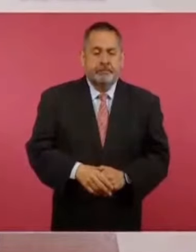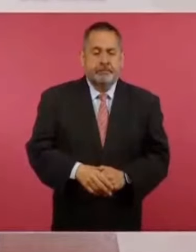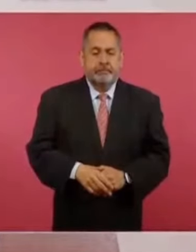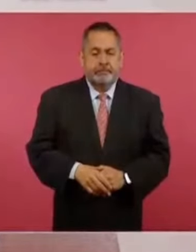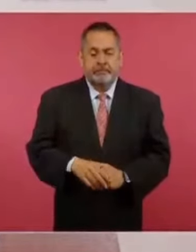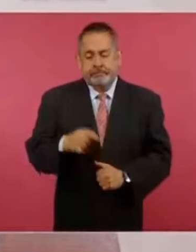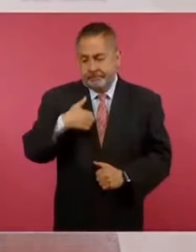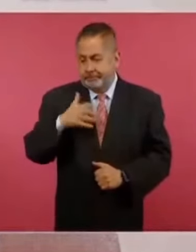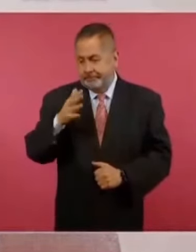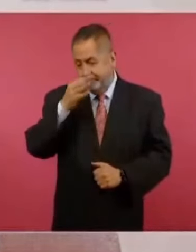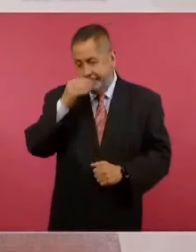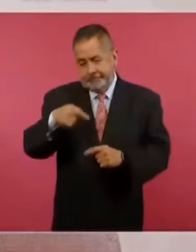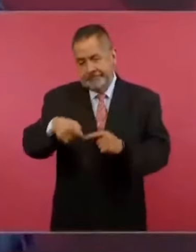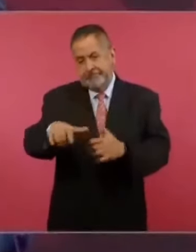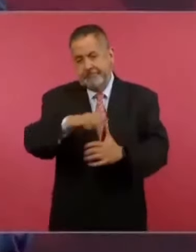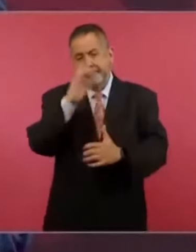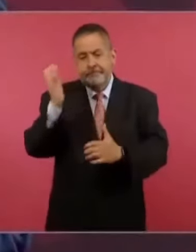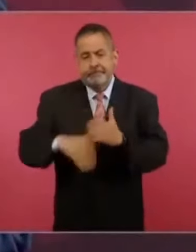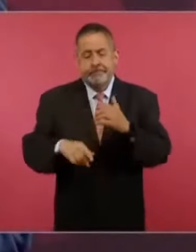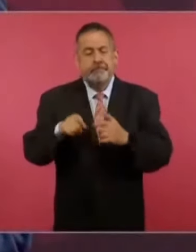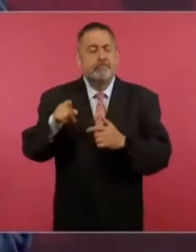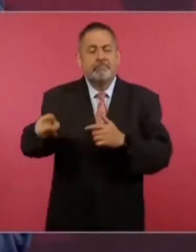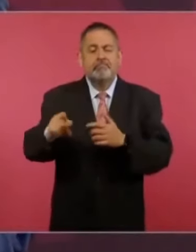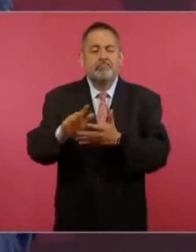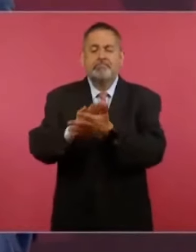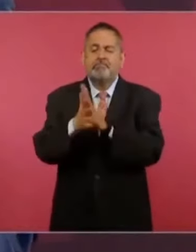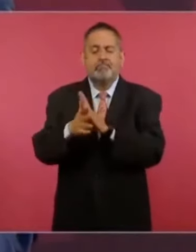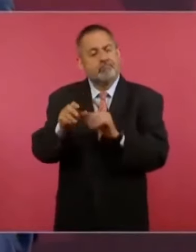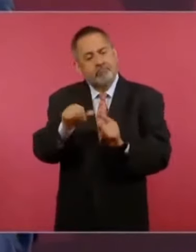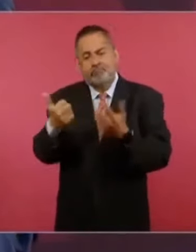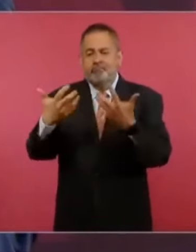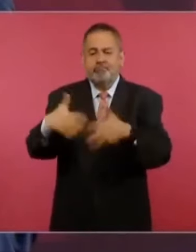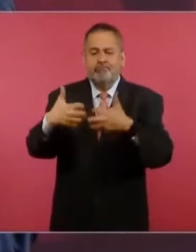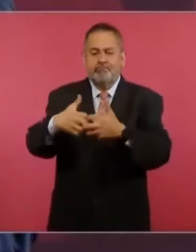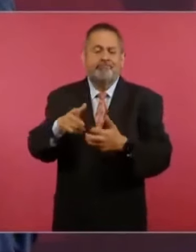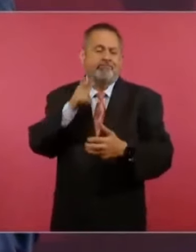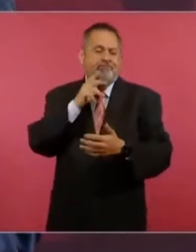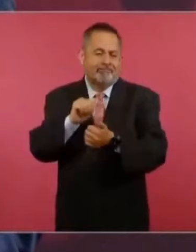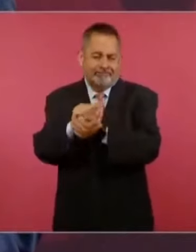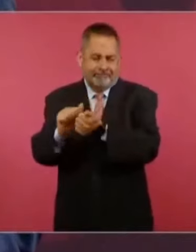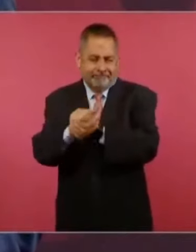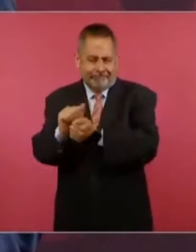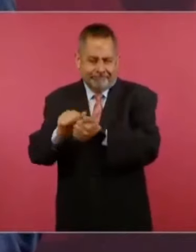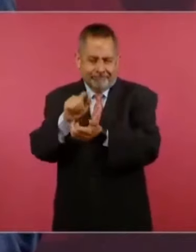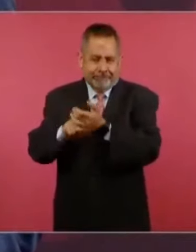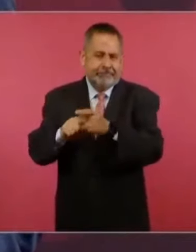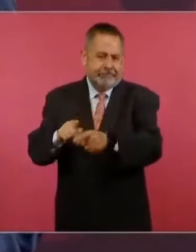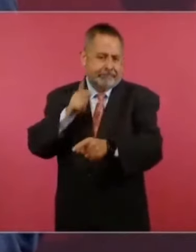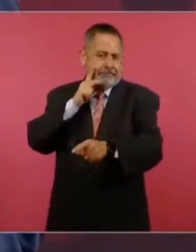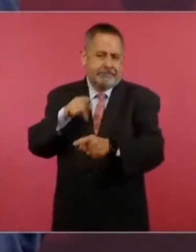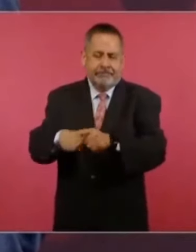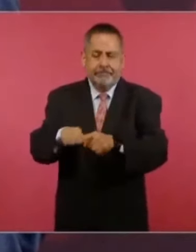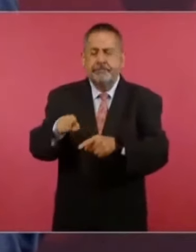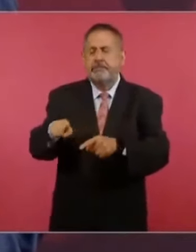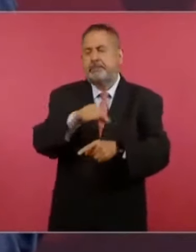por terminar la coquizadora, que es otra refinería,